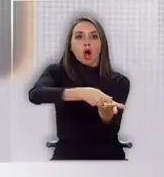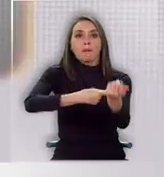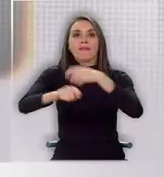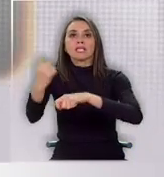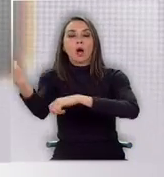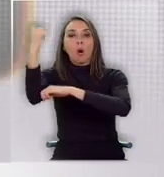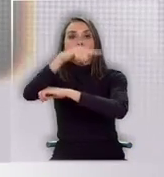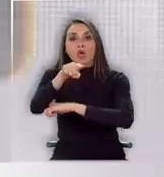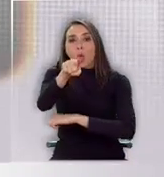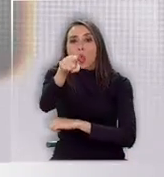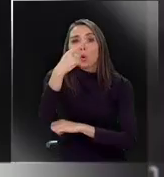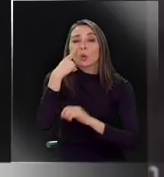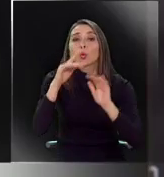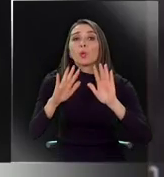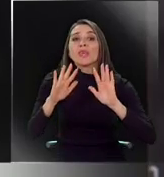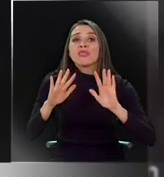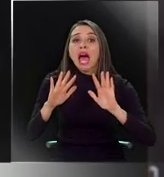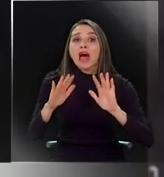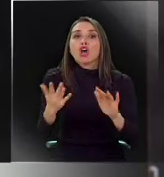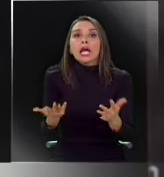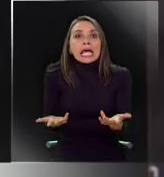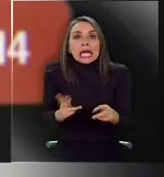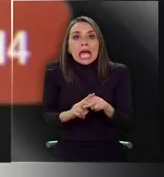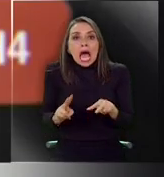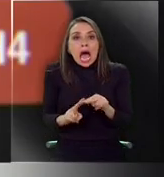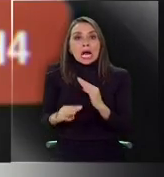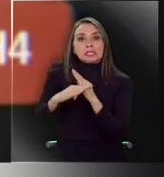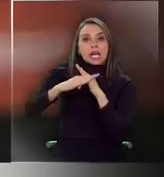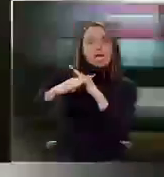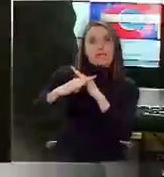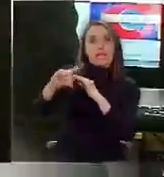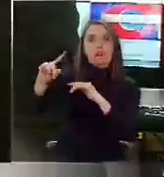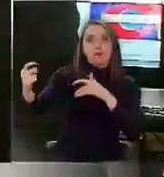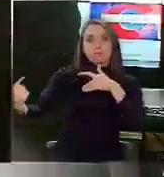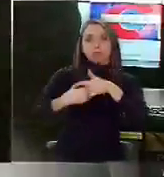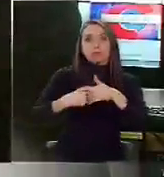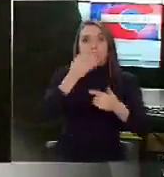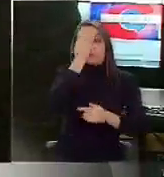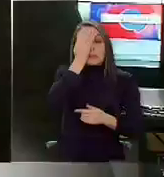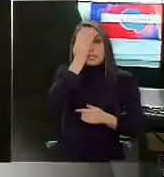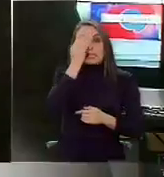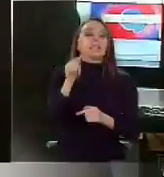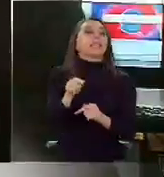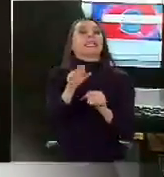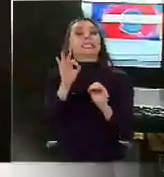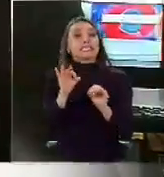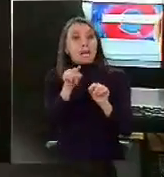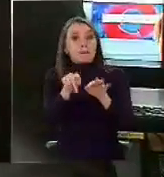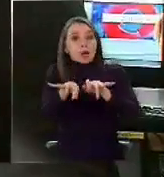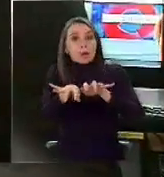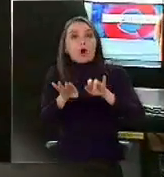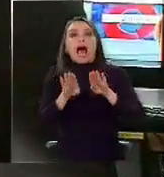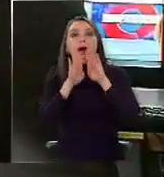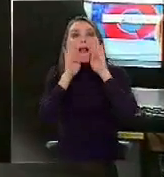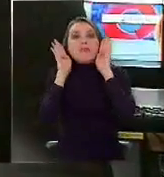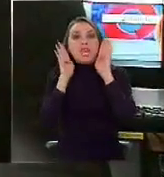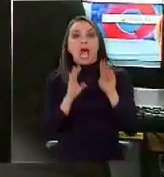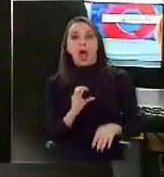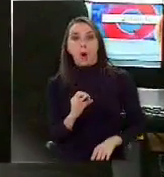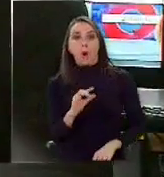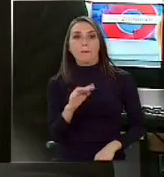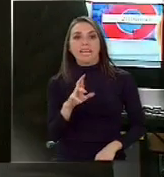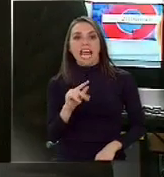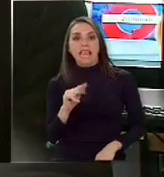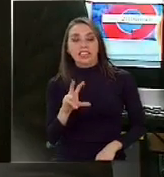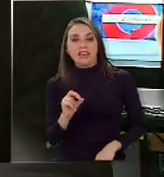que tener cuidado. ¿Qué podemos hacer para evitar el ataque? Mantener actualizado el sistema operativo, contar con un buen antivirus, incluso